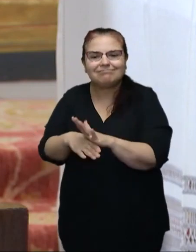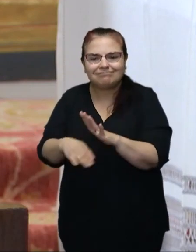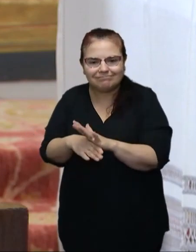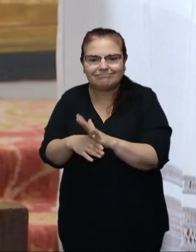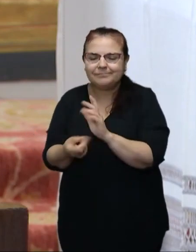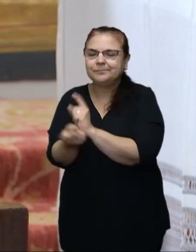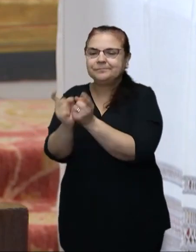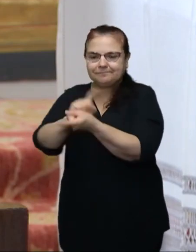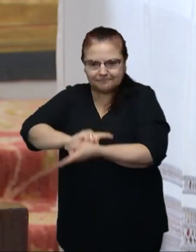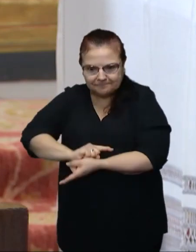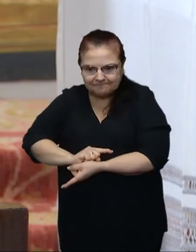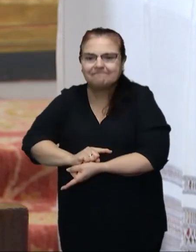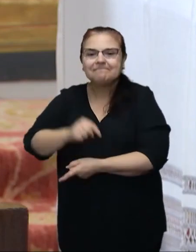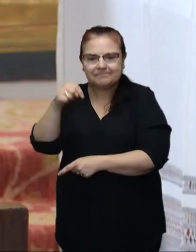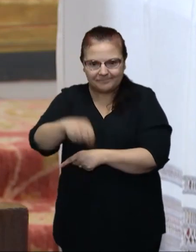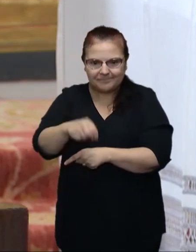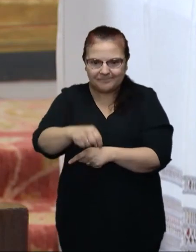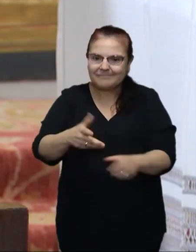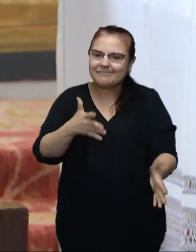la conversión